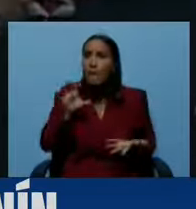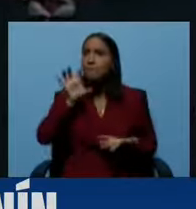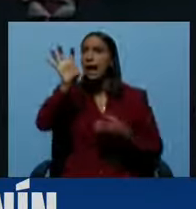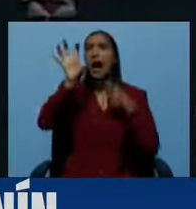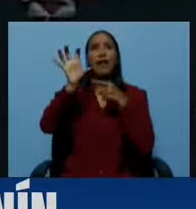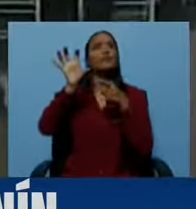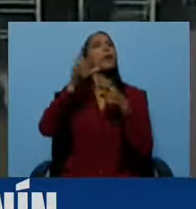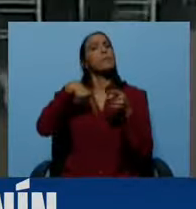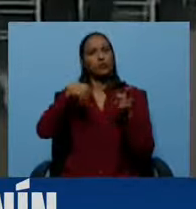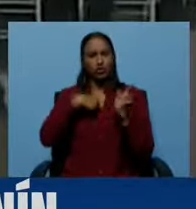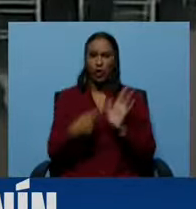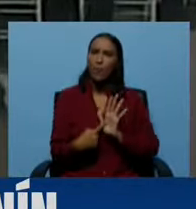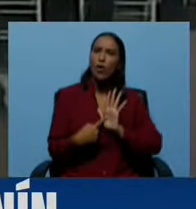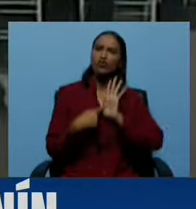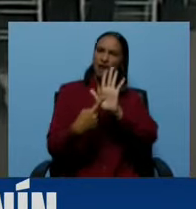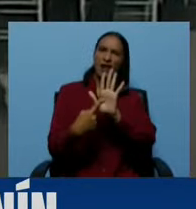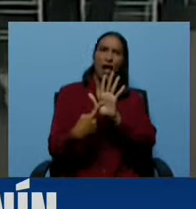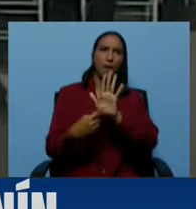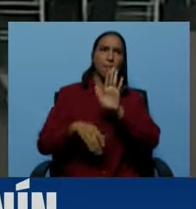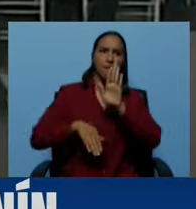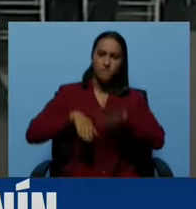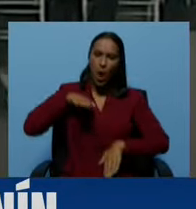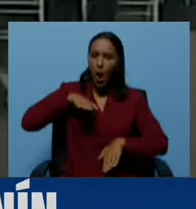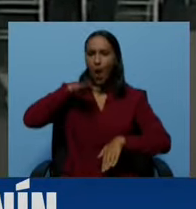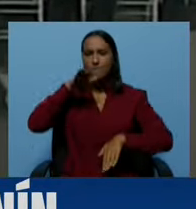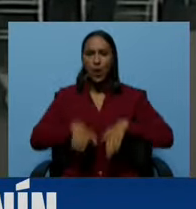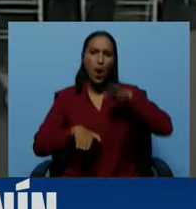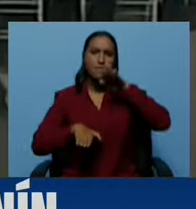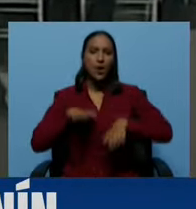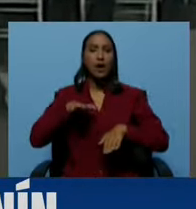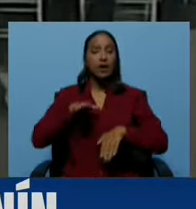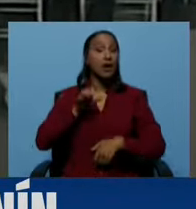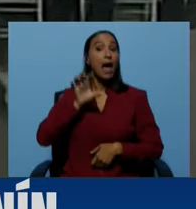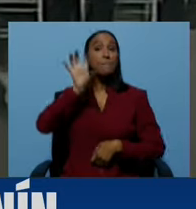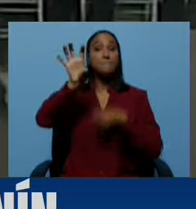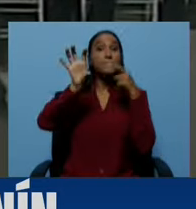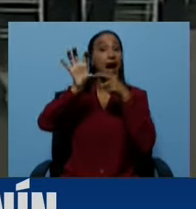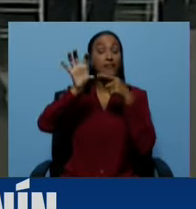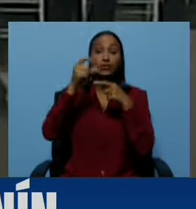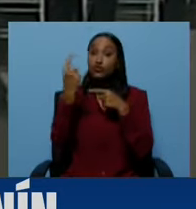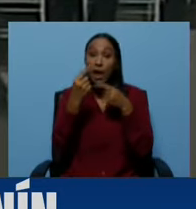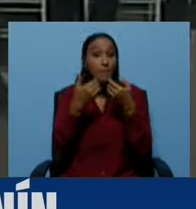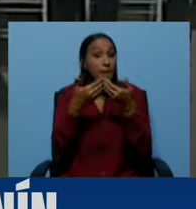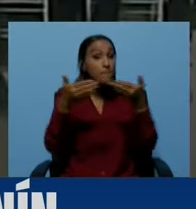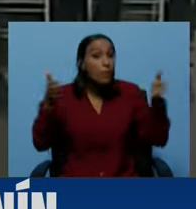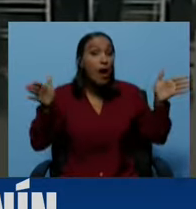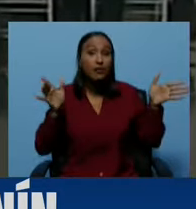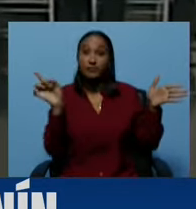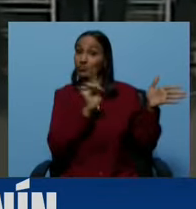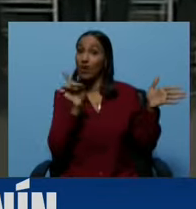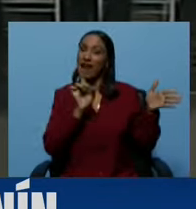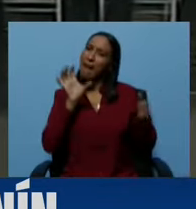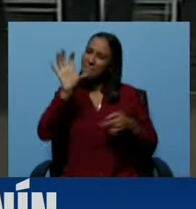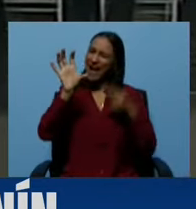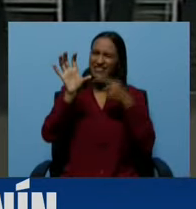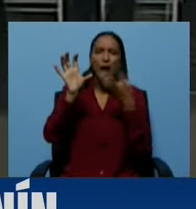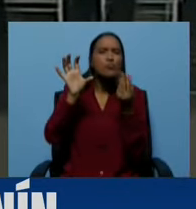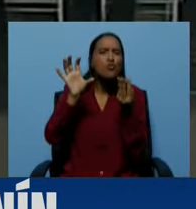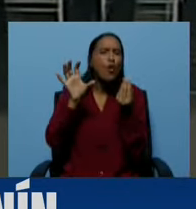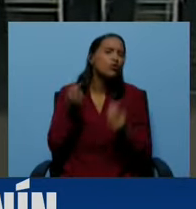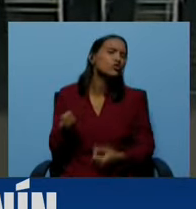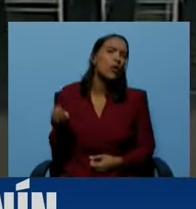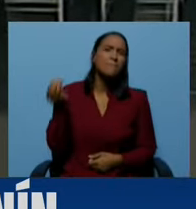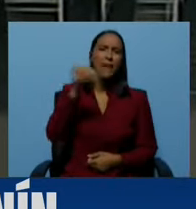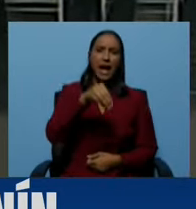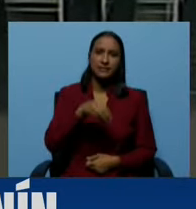zapateando demostraremos nosotros que la patria no es una puerta. La patria es más que eso.